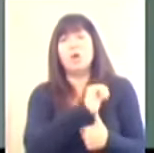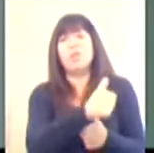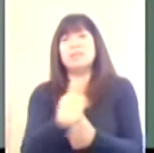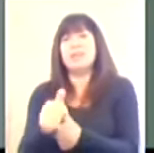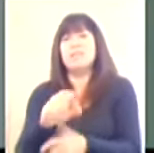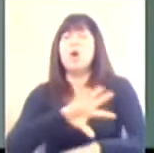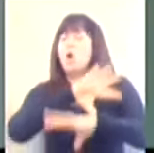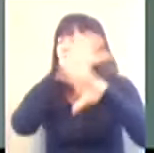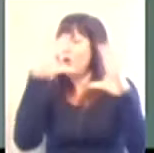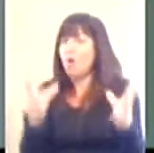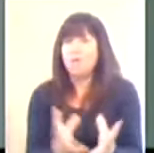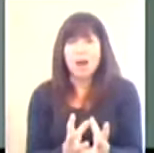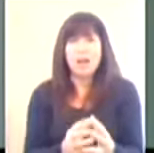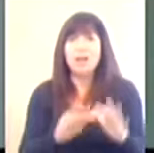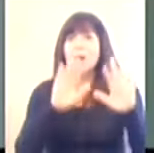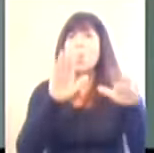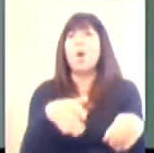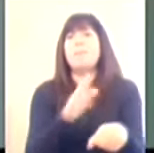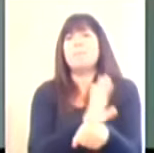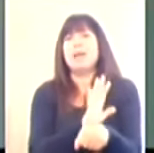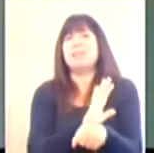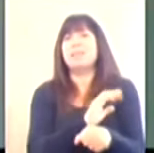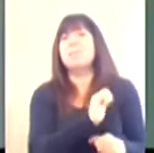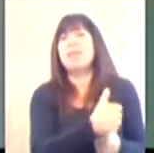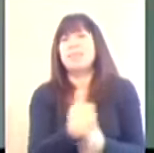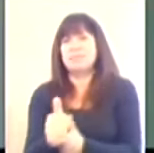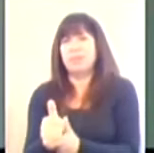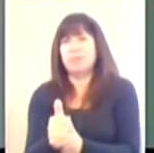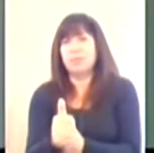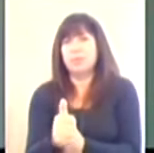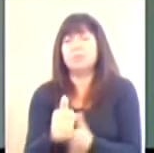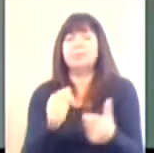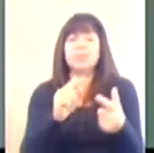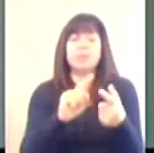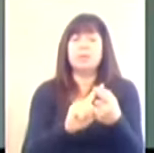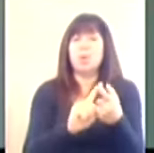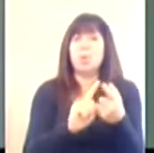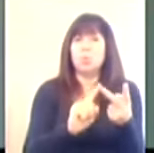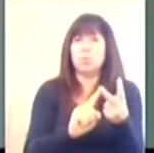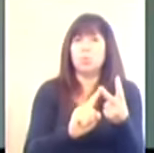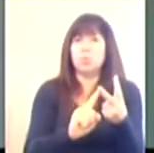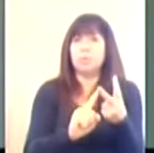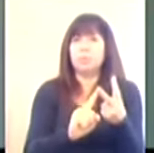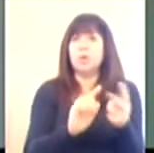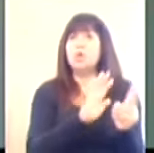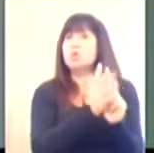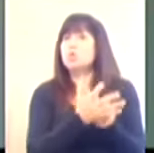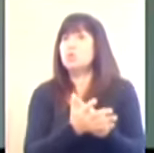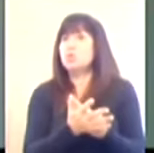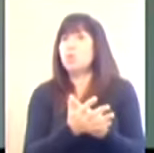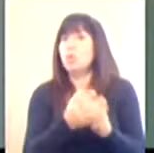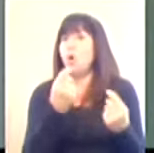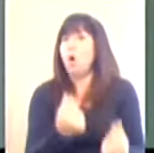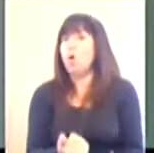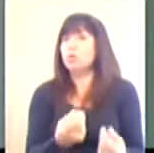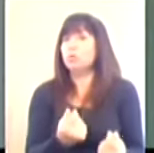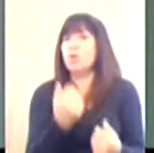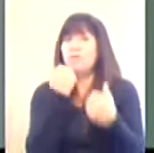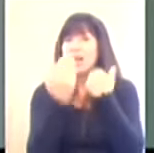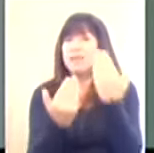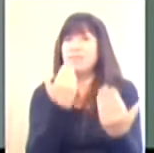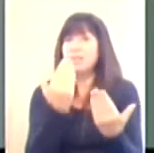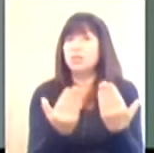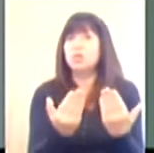global, al igual que el desafío de la pandemia, bien lo dice su nombre. El segundo es que todos los costos y los beneficios son sociales, ¿verdad? Entonces prácticamente